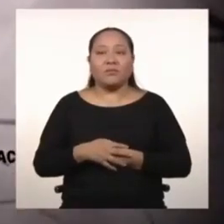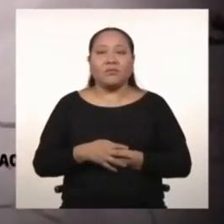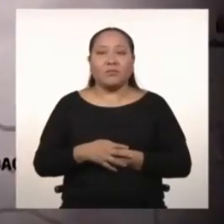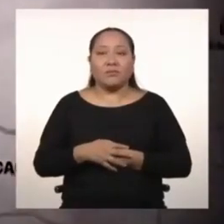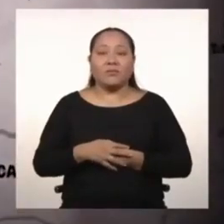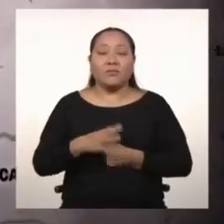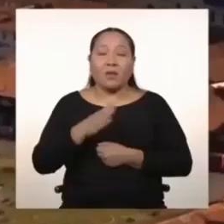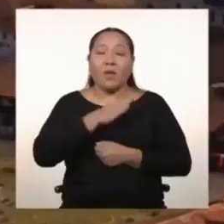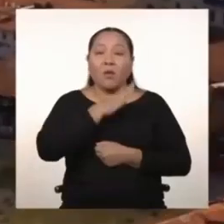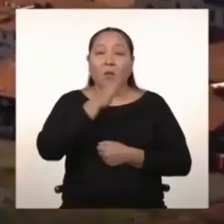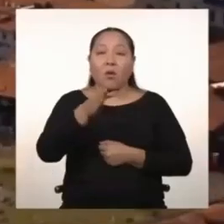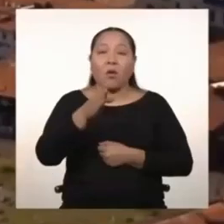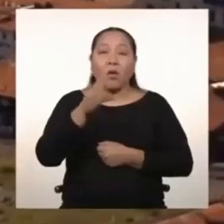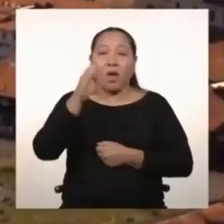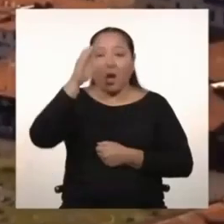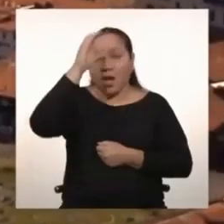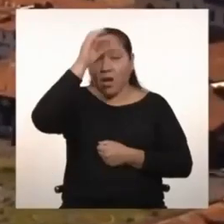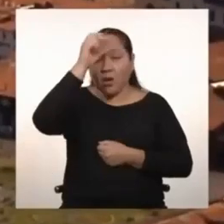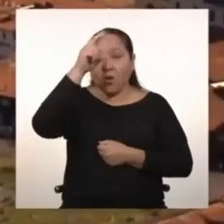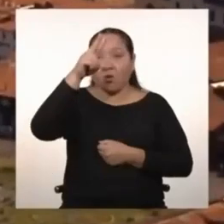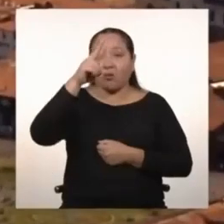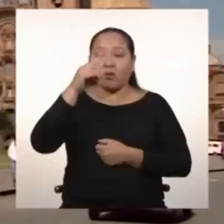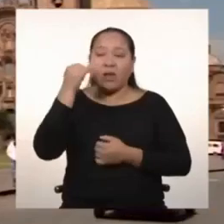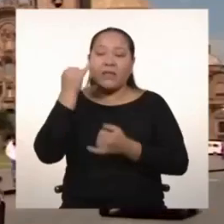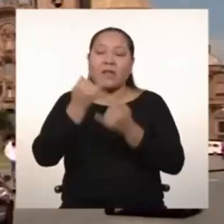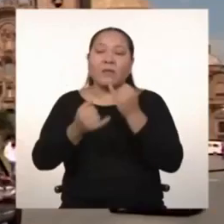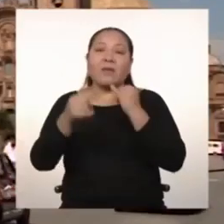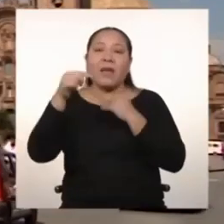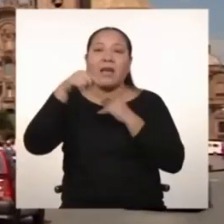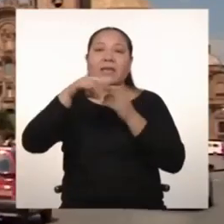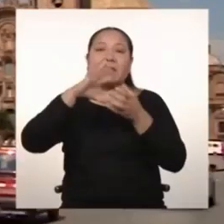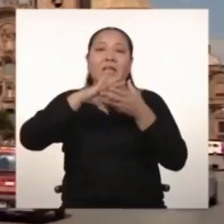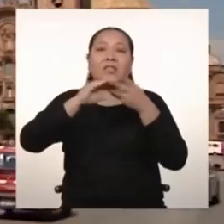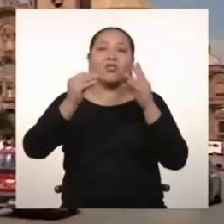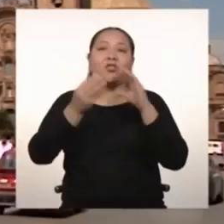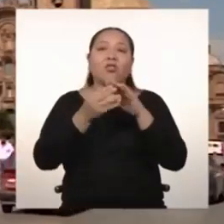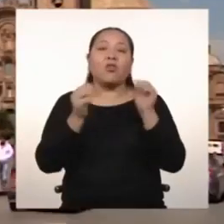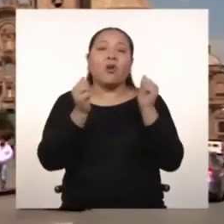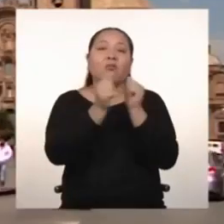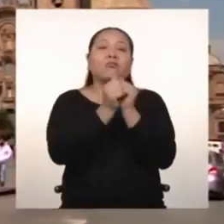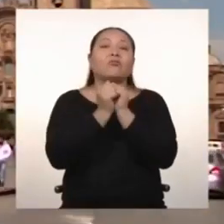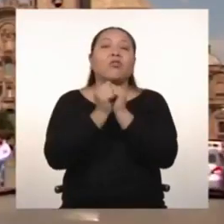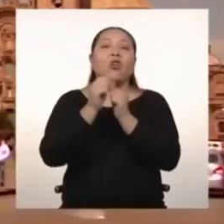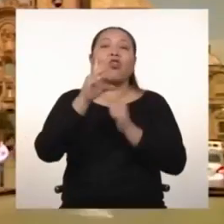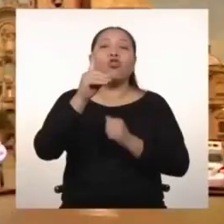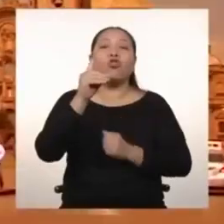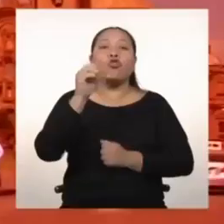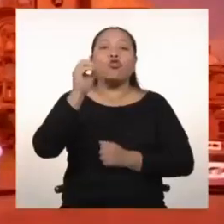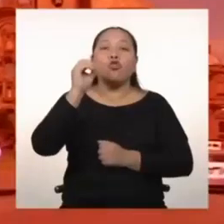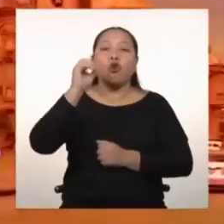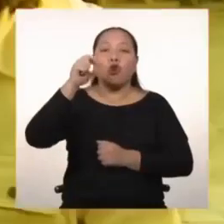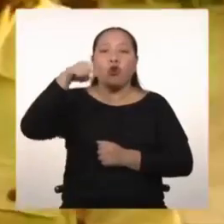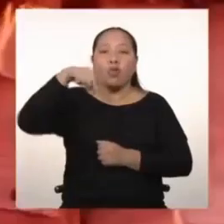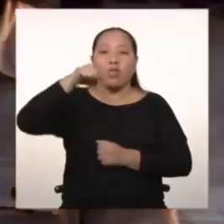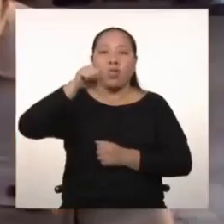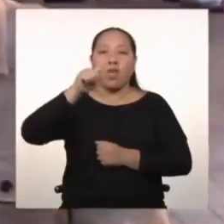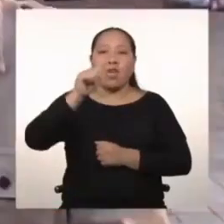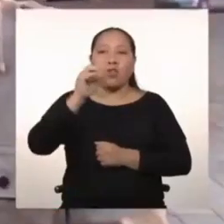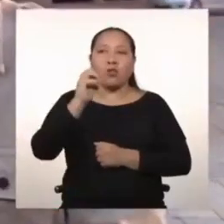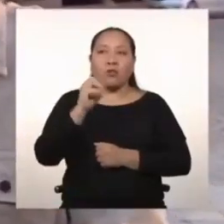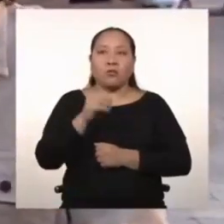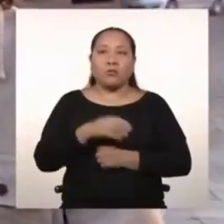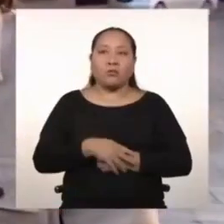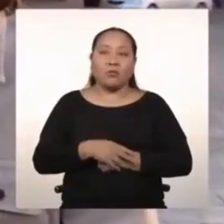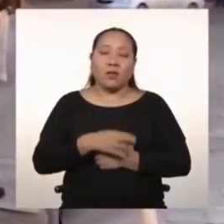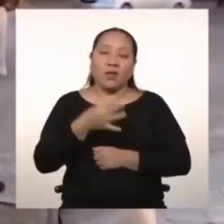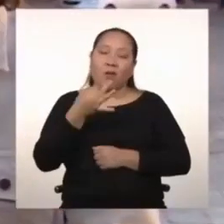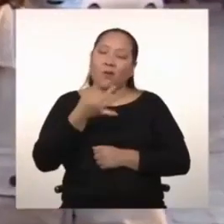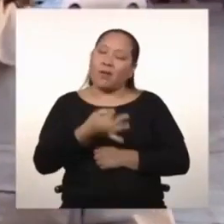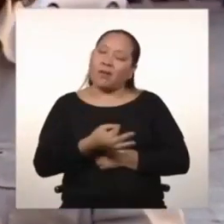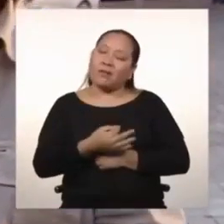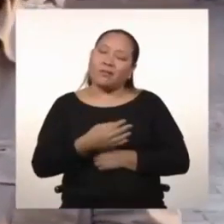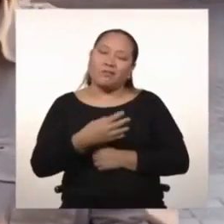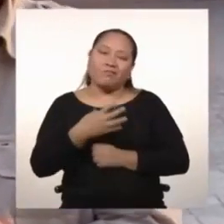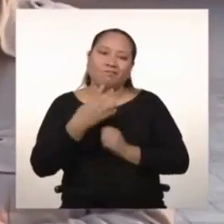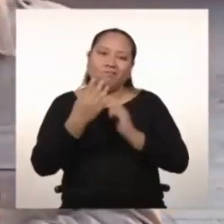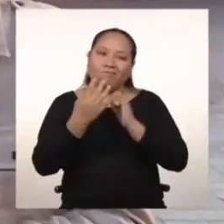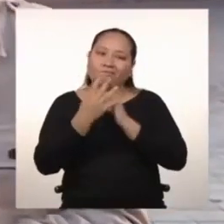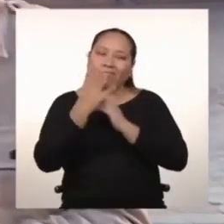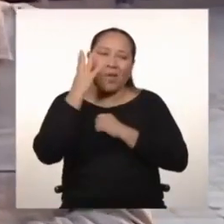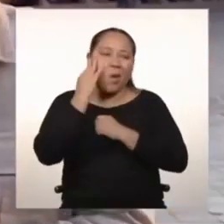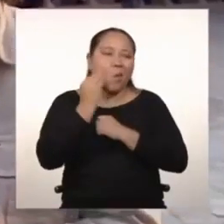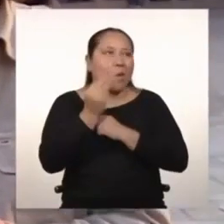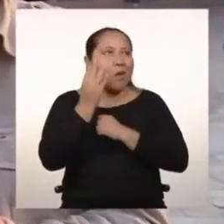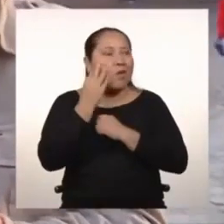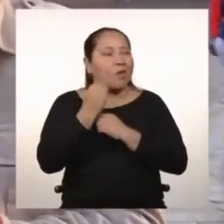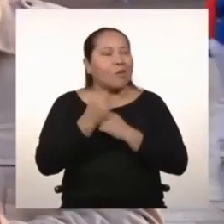Me voy al Cusco, a cerrar el círculo de esta historia con nuestro querido Donato Amado. La verdad que ha sido una experiencia